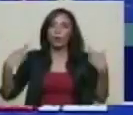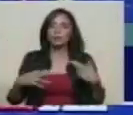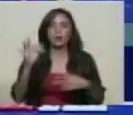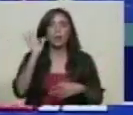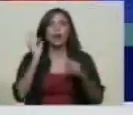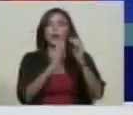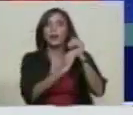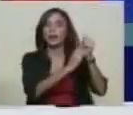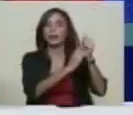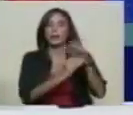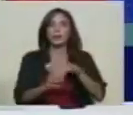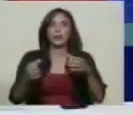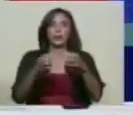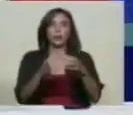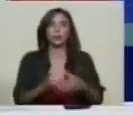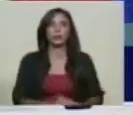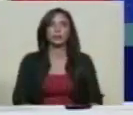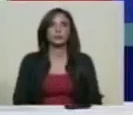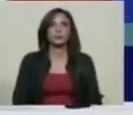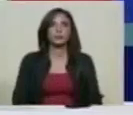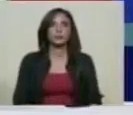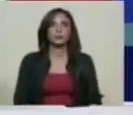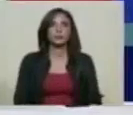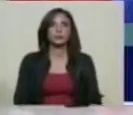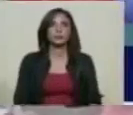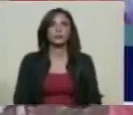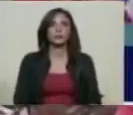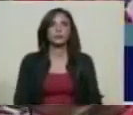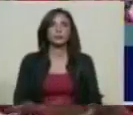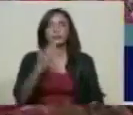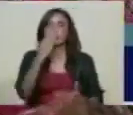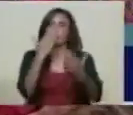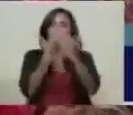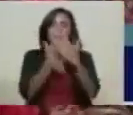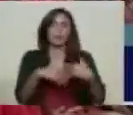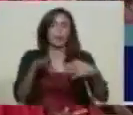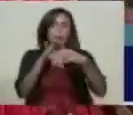Poleo, ir adelante de manera unitaria.